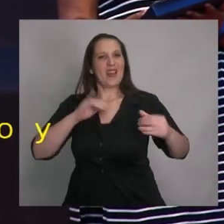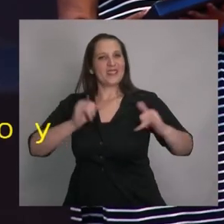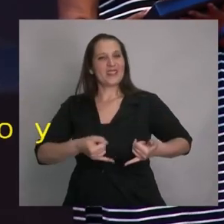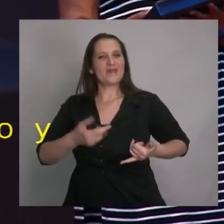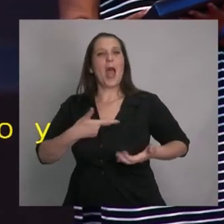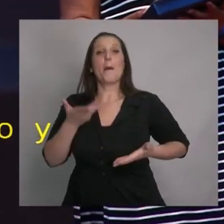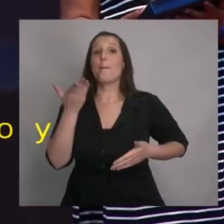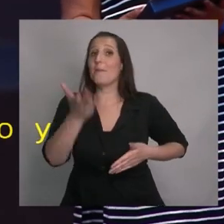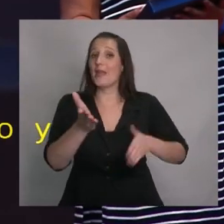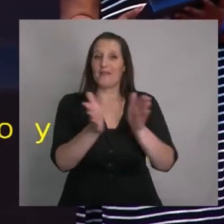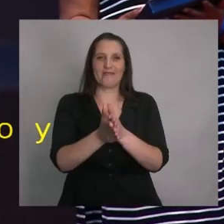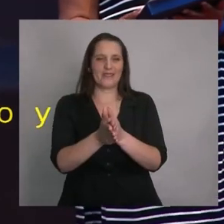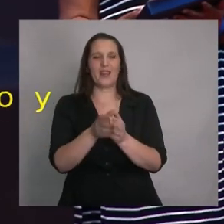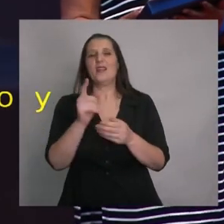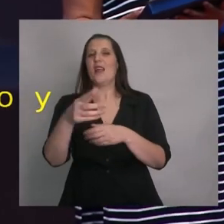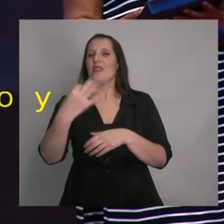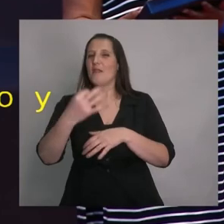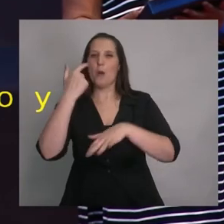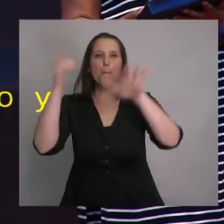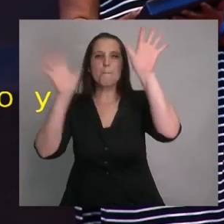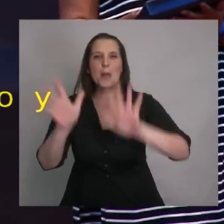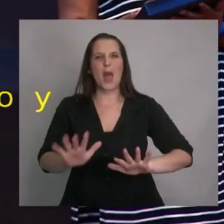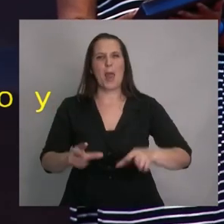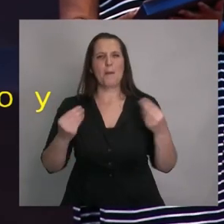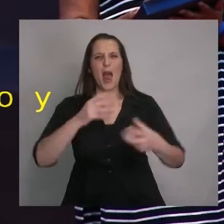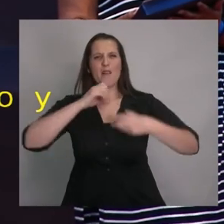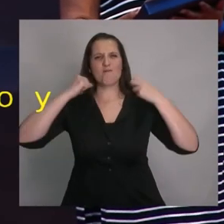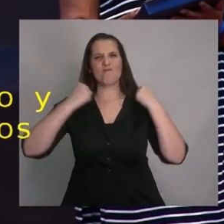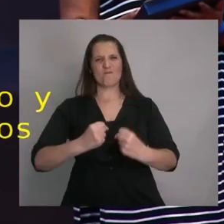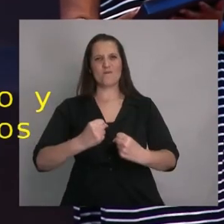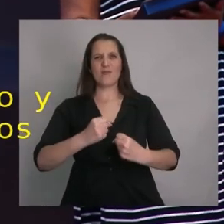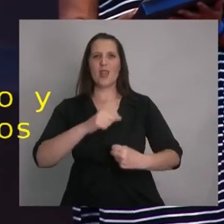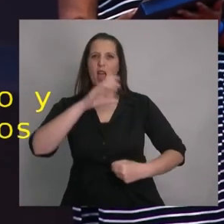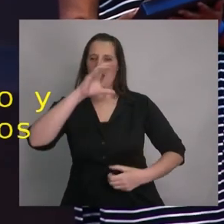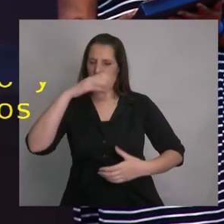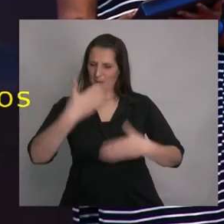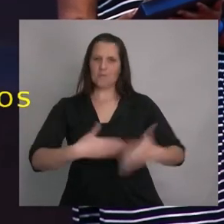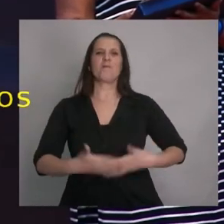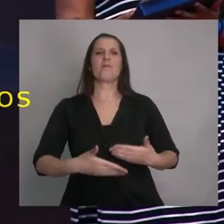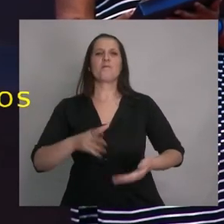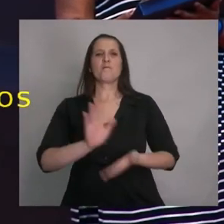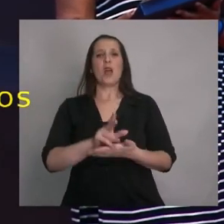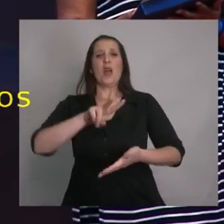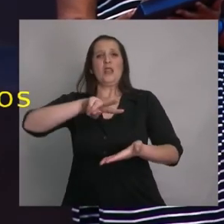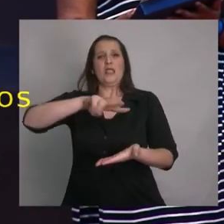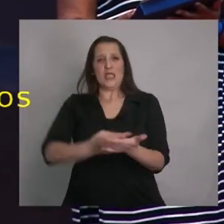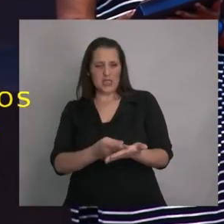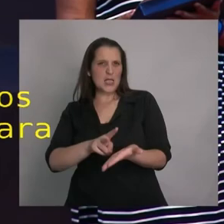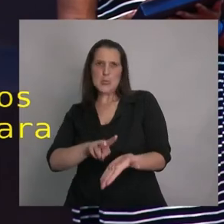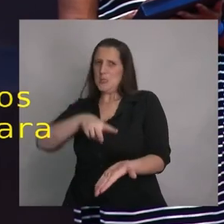celos to rise to the past and for justice